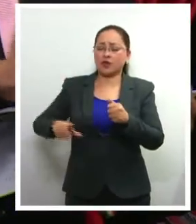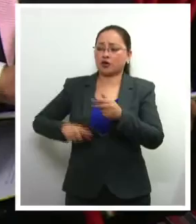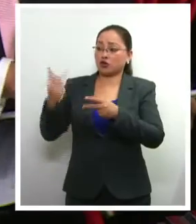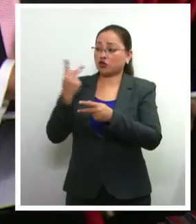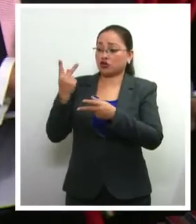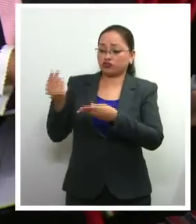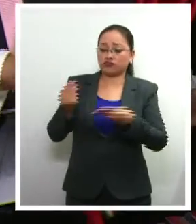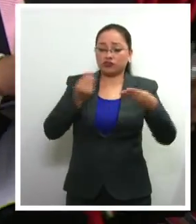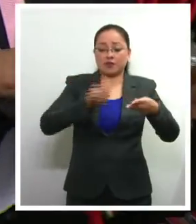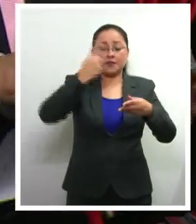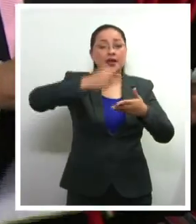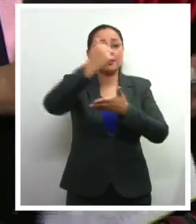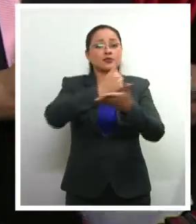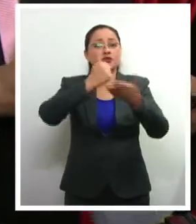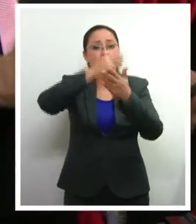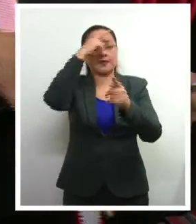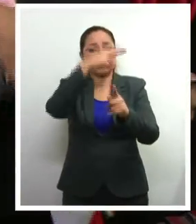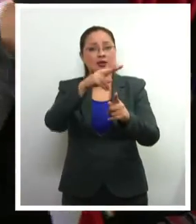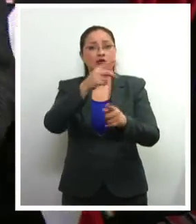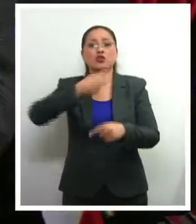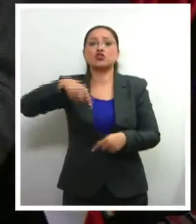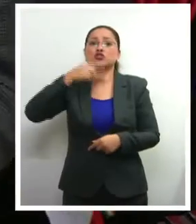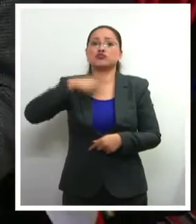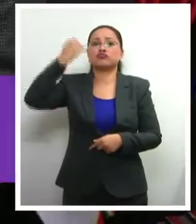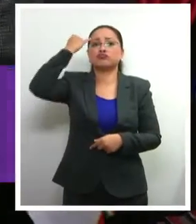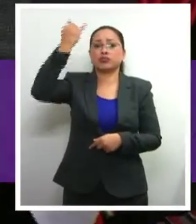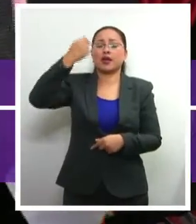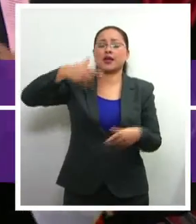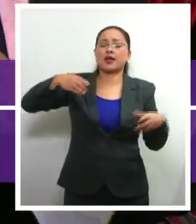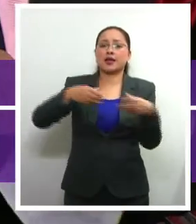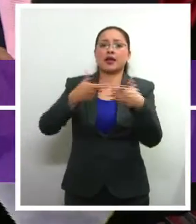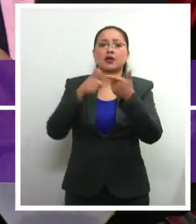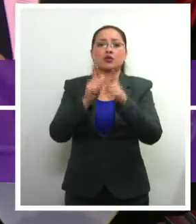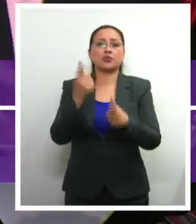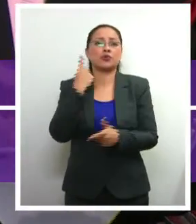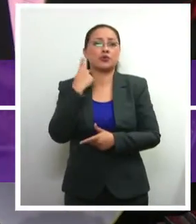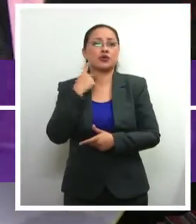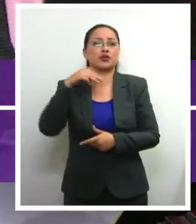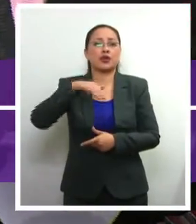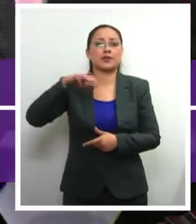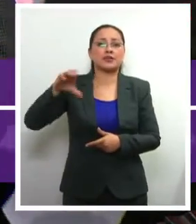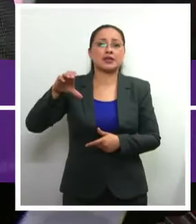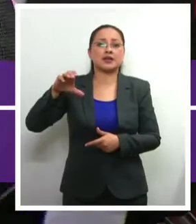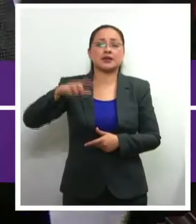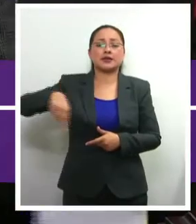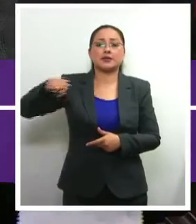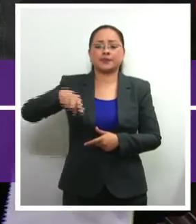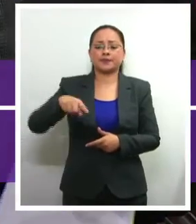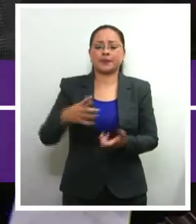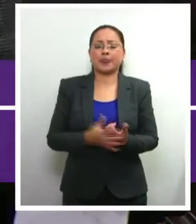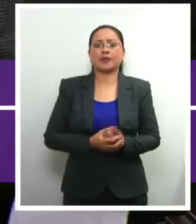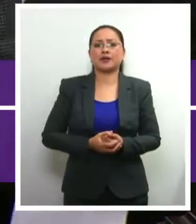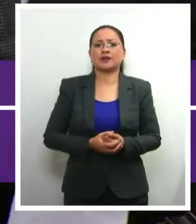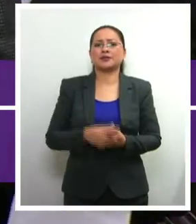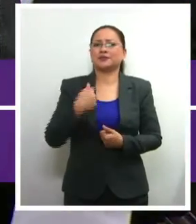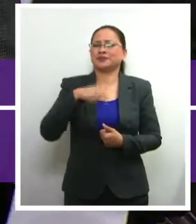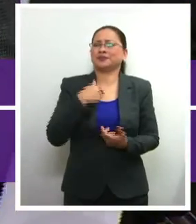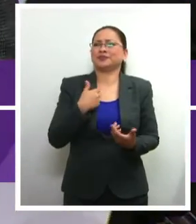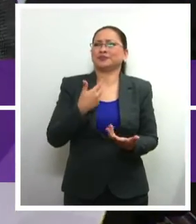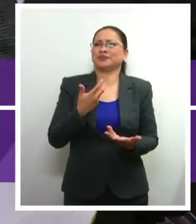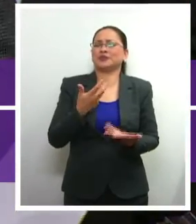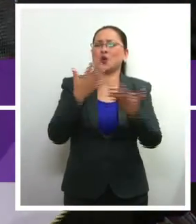México. Desde nuestra posición, la posición de Movimiento Ciudadano, no está definida